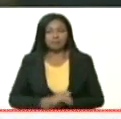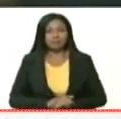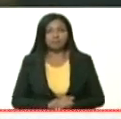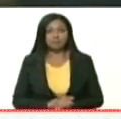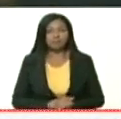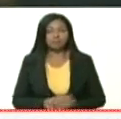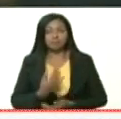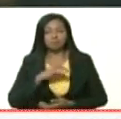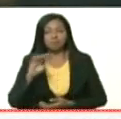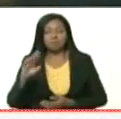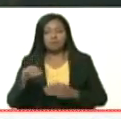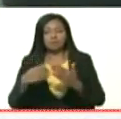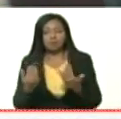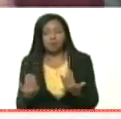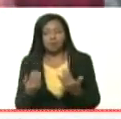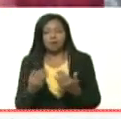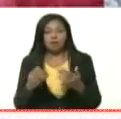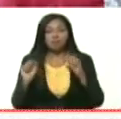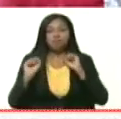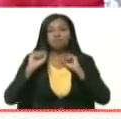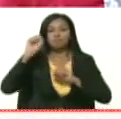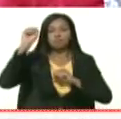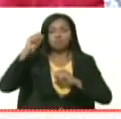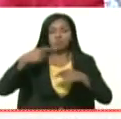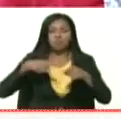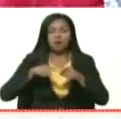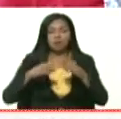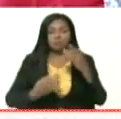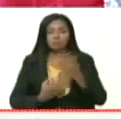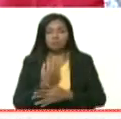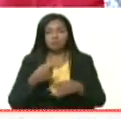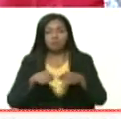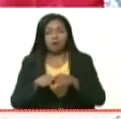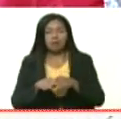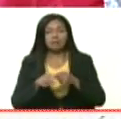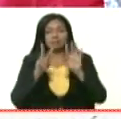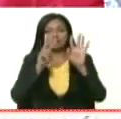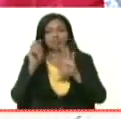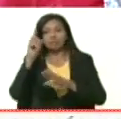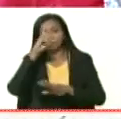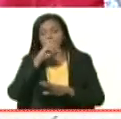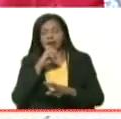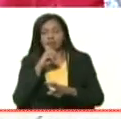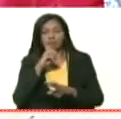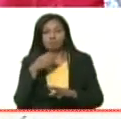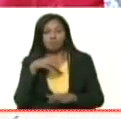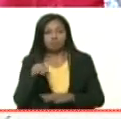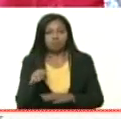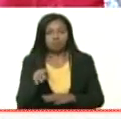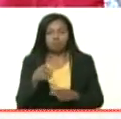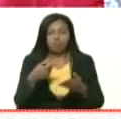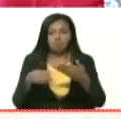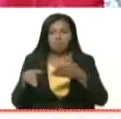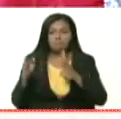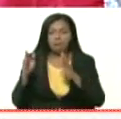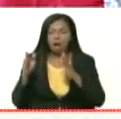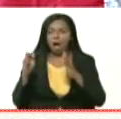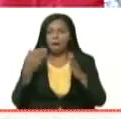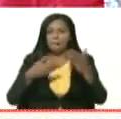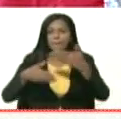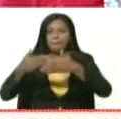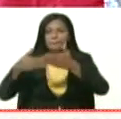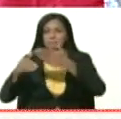Un país que en el momento del triunfo y de la fundación de hace 70 años estaba física y